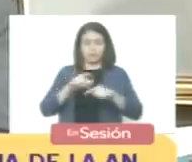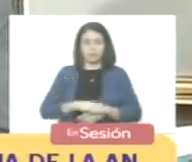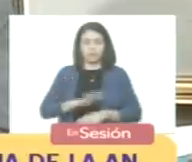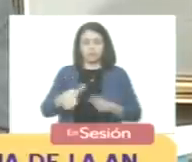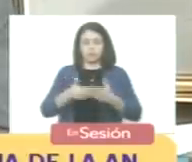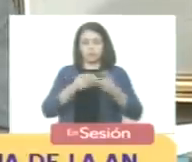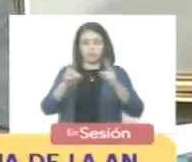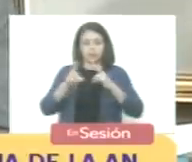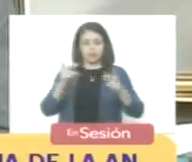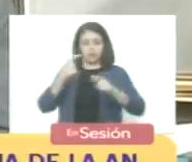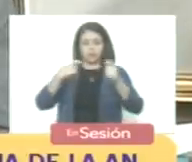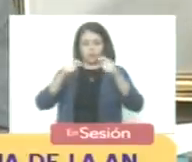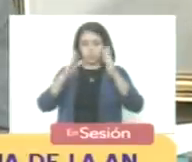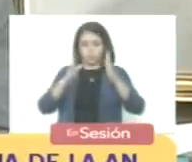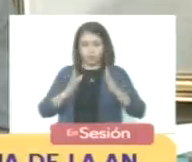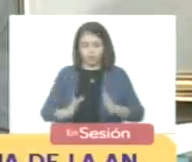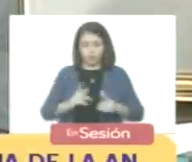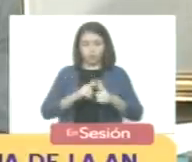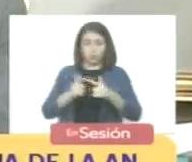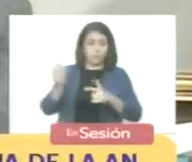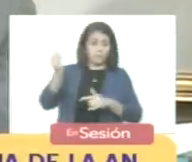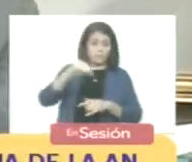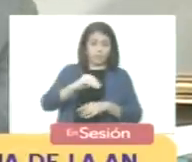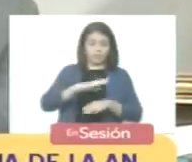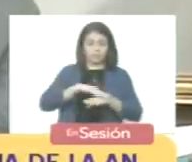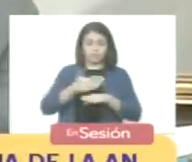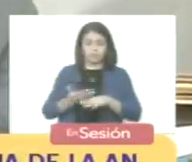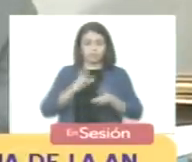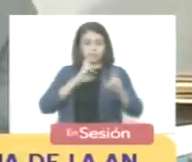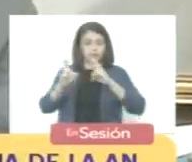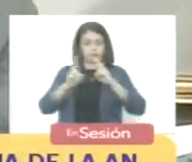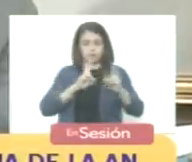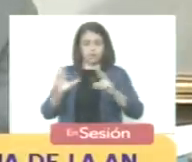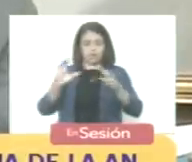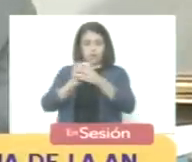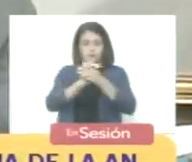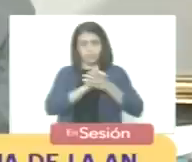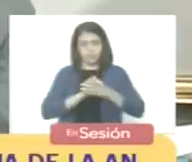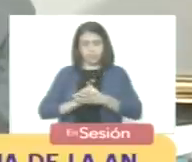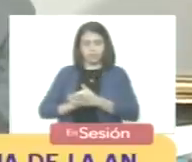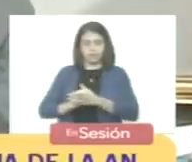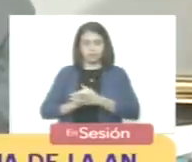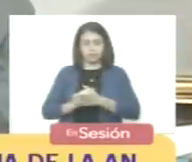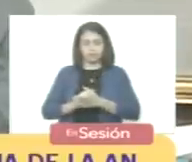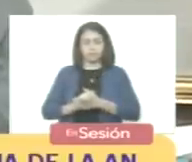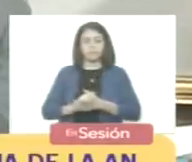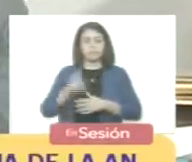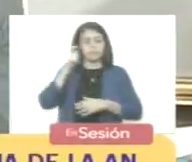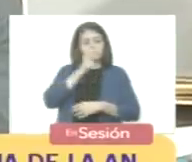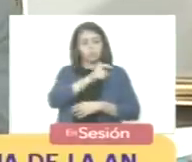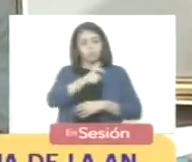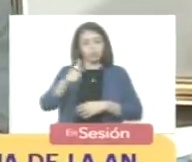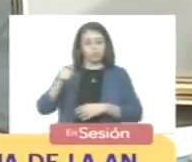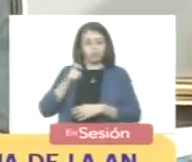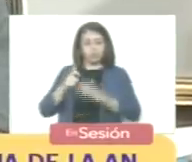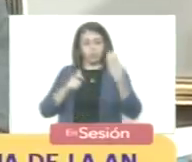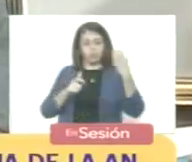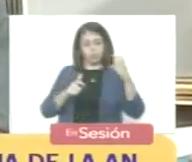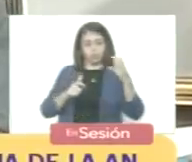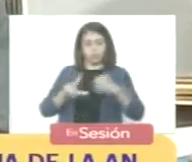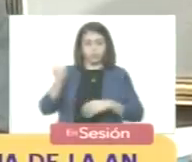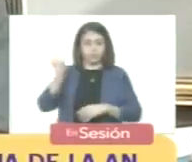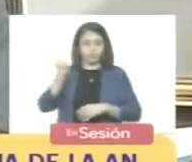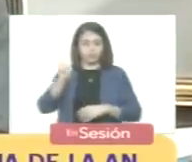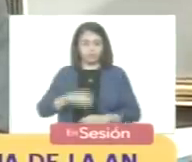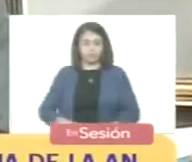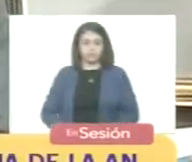las relaciones comerciales y principalmente de las relaciones de amistad entre los pueblos de Colombia y